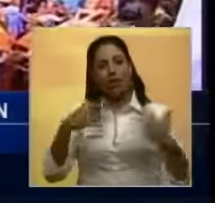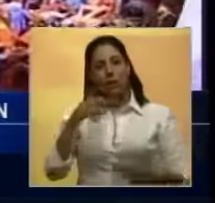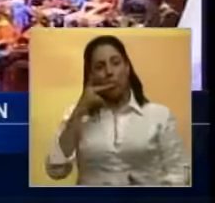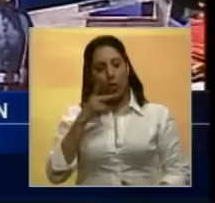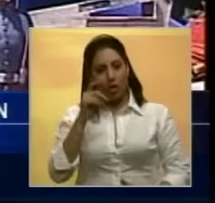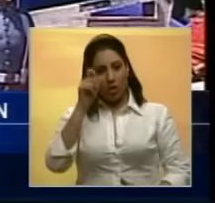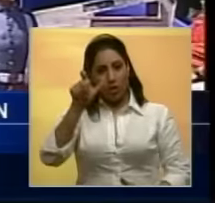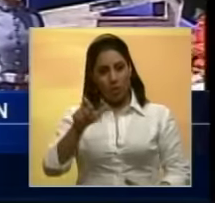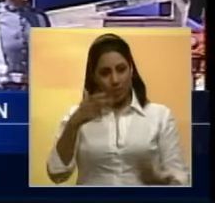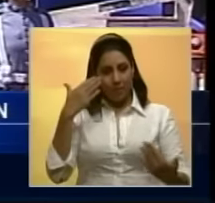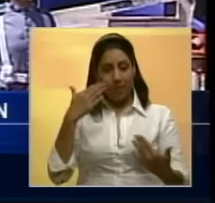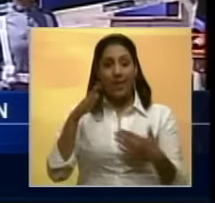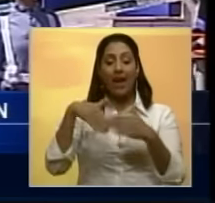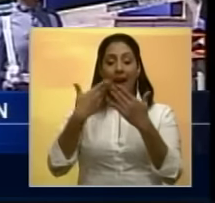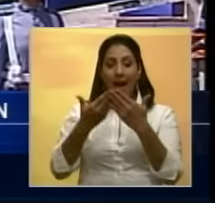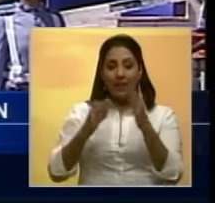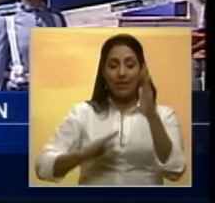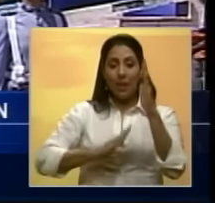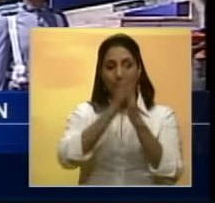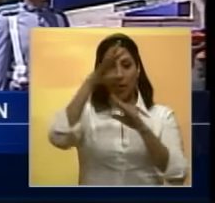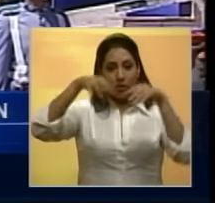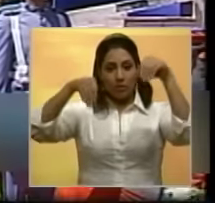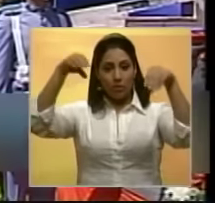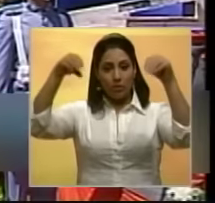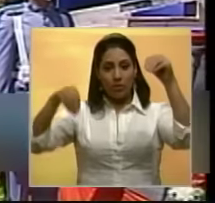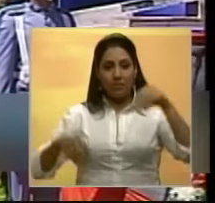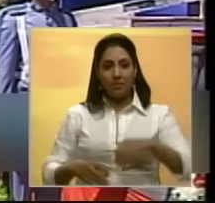político Fabricio Ojeda hasta el Panteón Nacional.